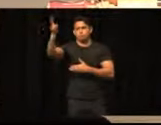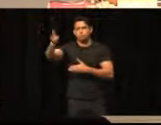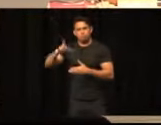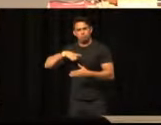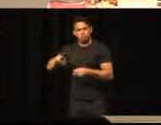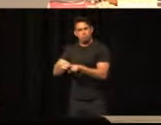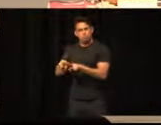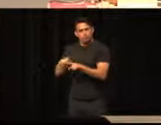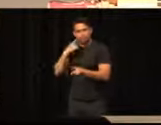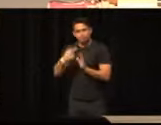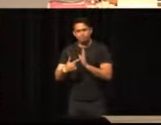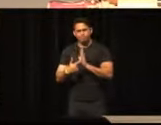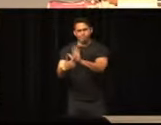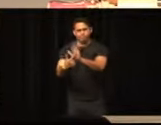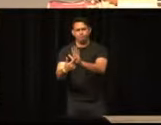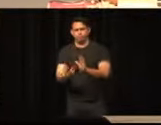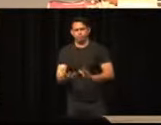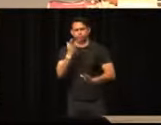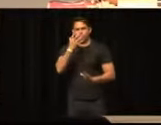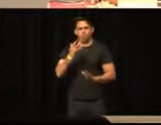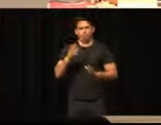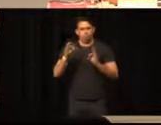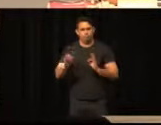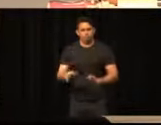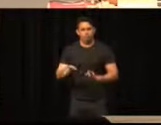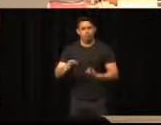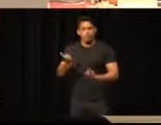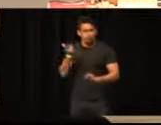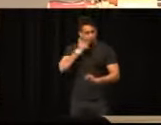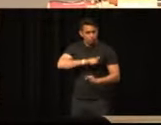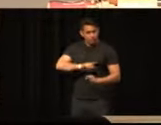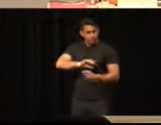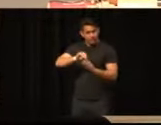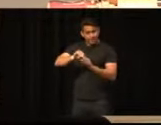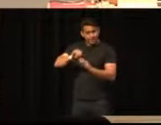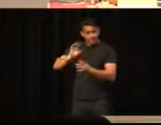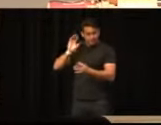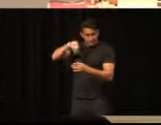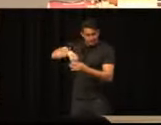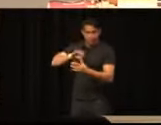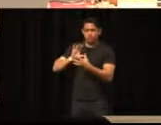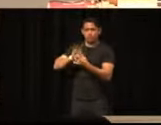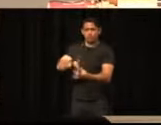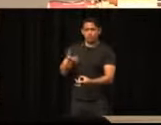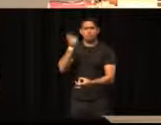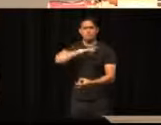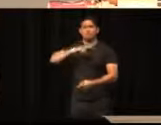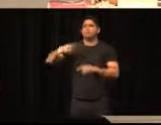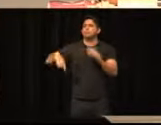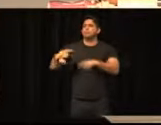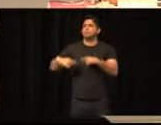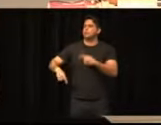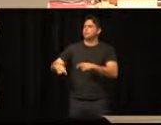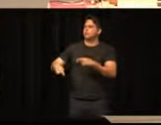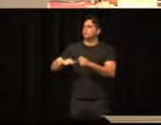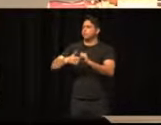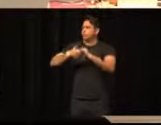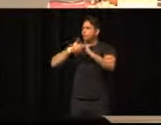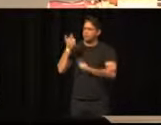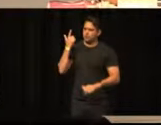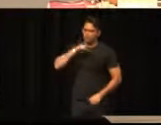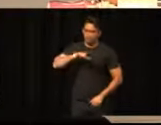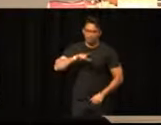significativa y expresiva. Y dentro de ese contexto nosotros podamos hacer política pública con